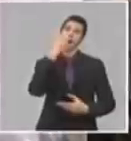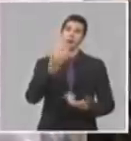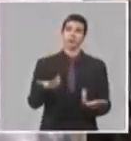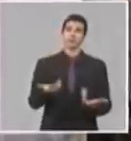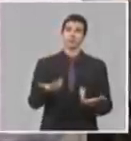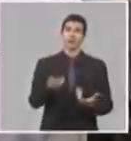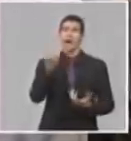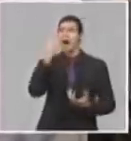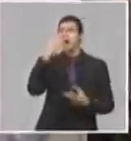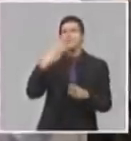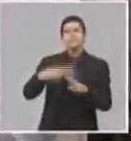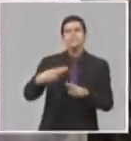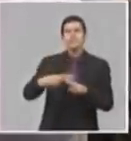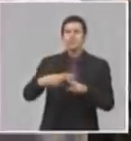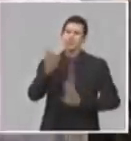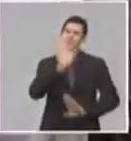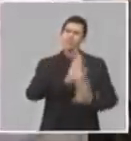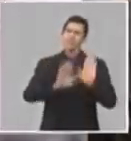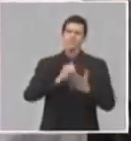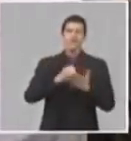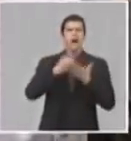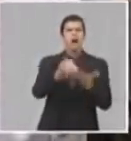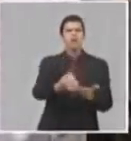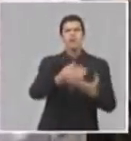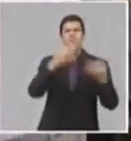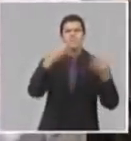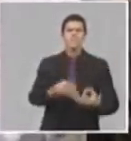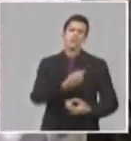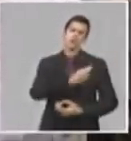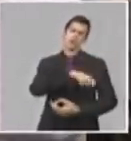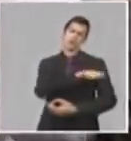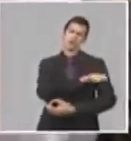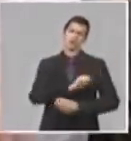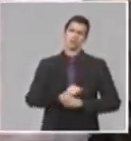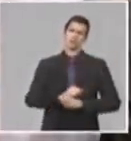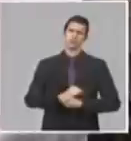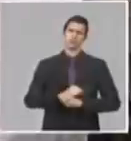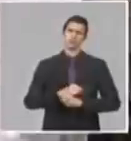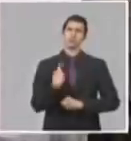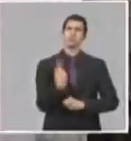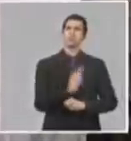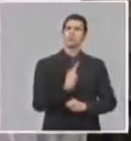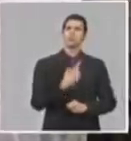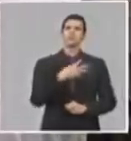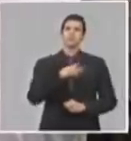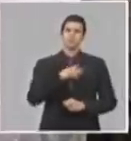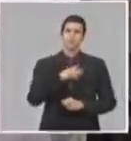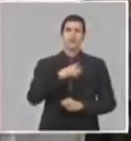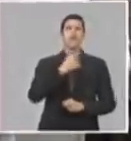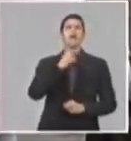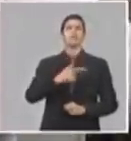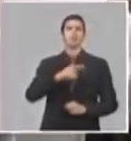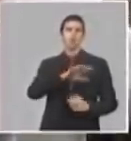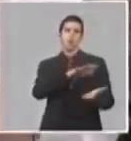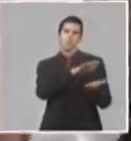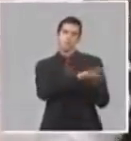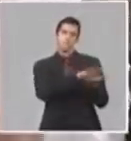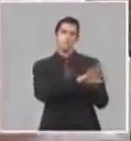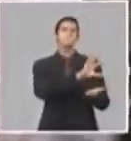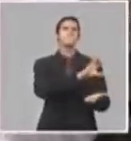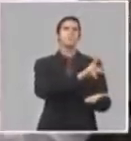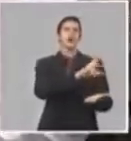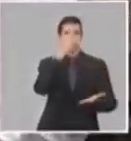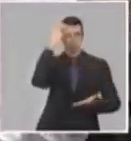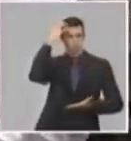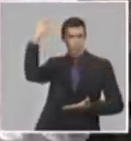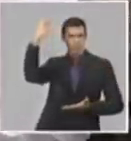proteger al pueblo. Nosotros lo que estamos buscando es no coger la divisa que tiene el país para importar productos de gama media y alta y destinarla exclusivamente a la